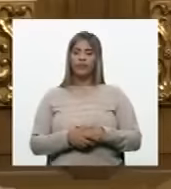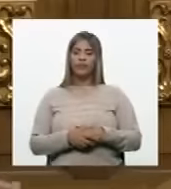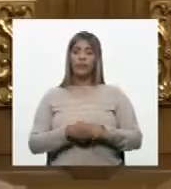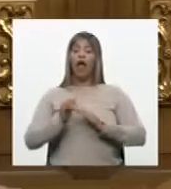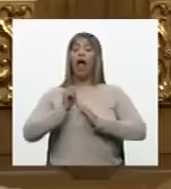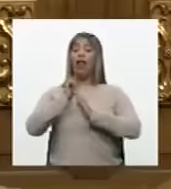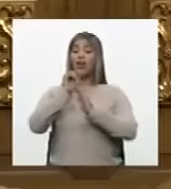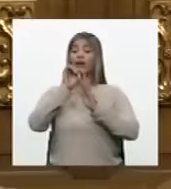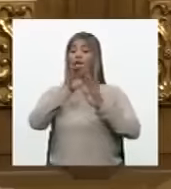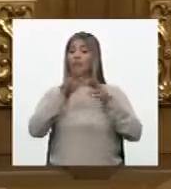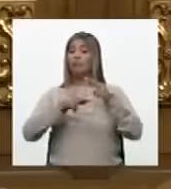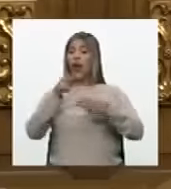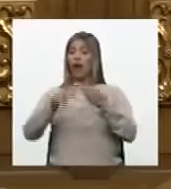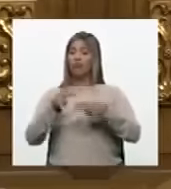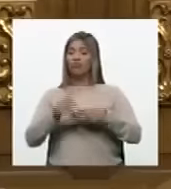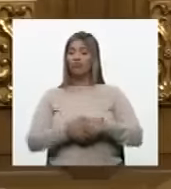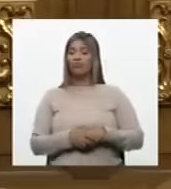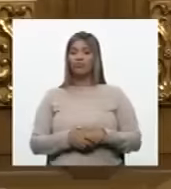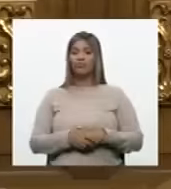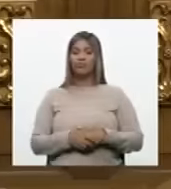líder de esta revolución,